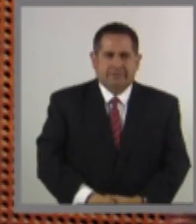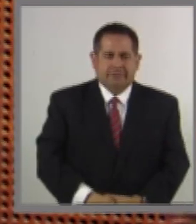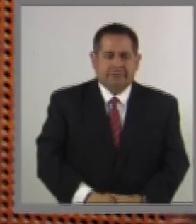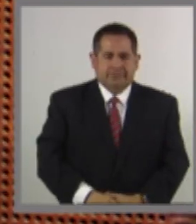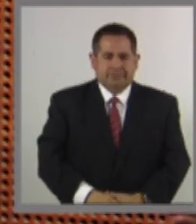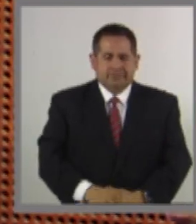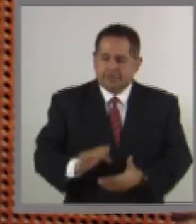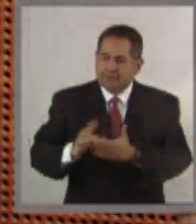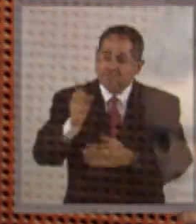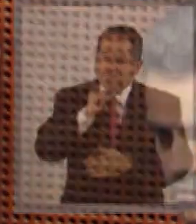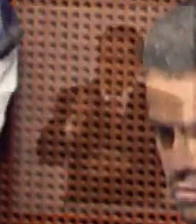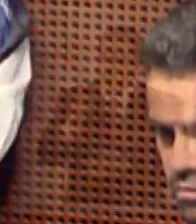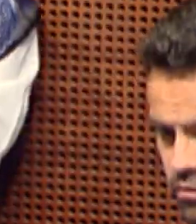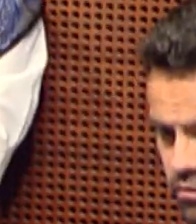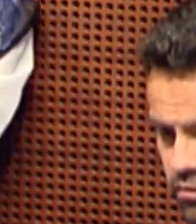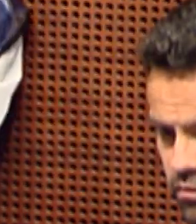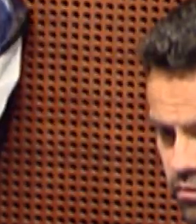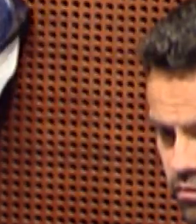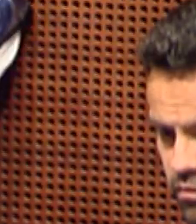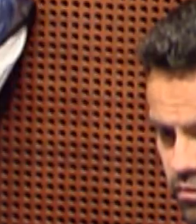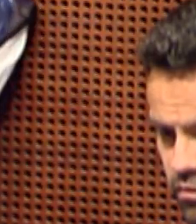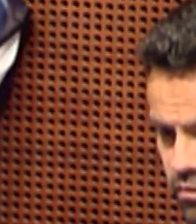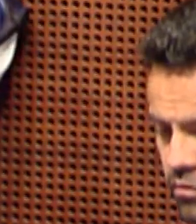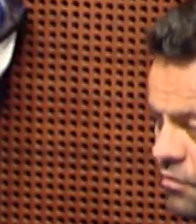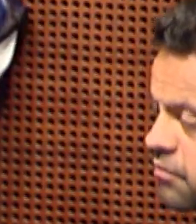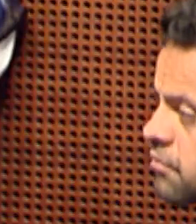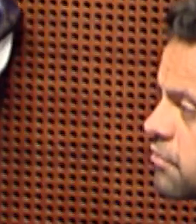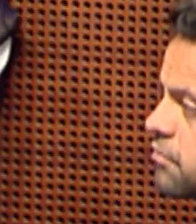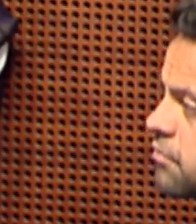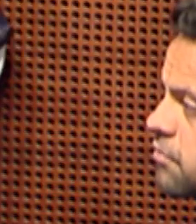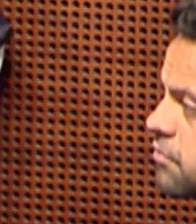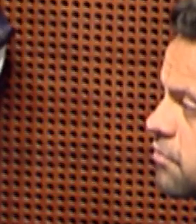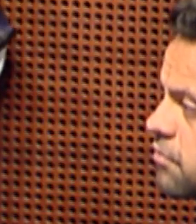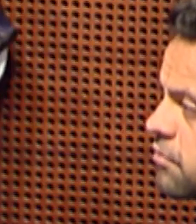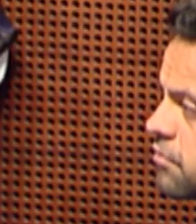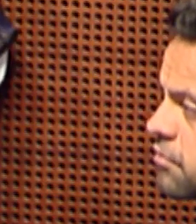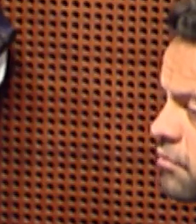Muchas gracias, senadora Padierna. Sonido en el escaño del señor Raúl Aarón Pozos.